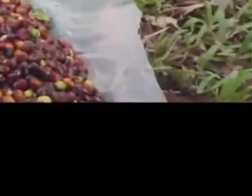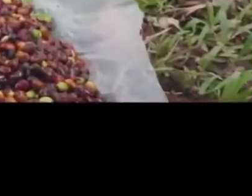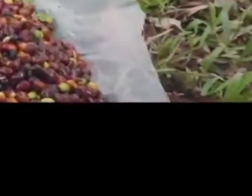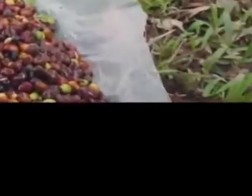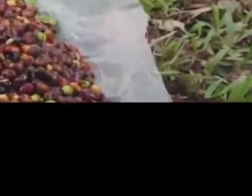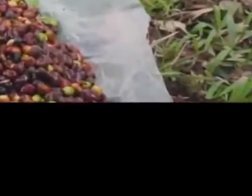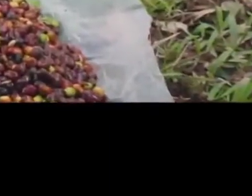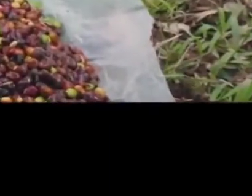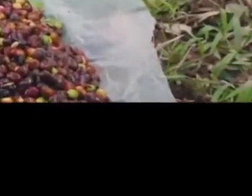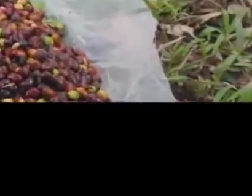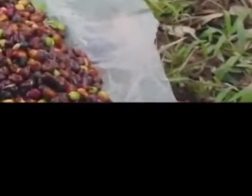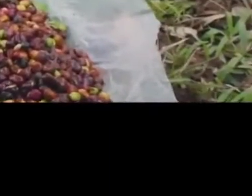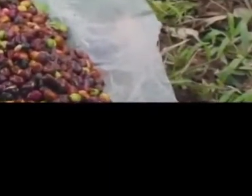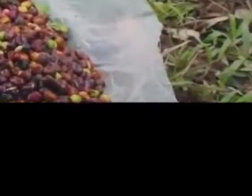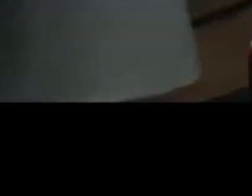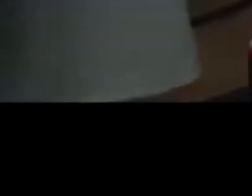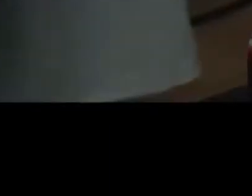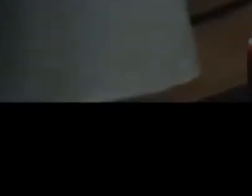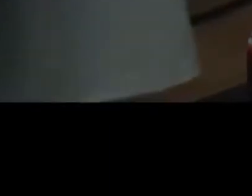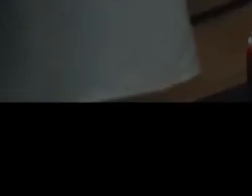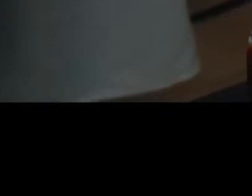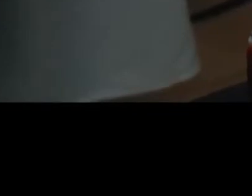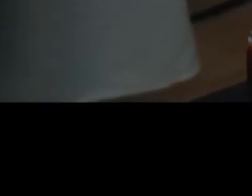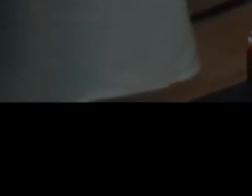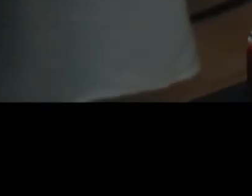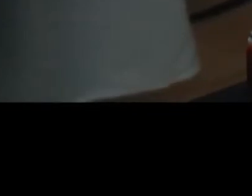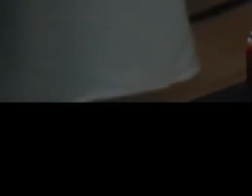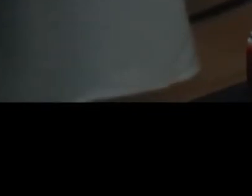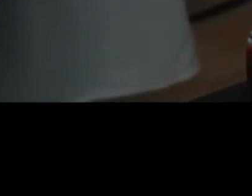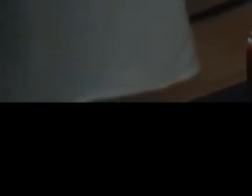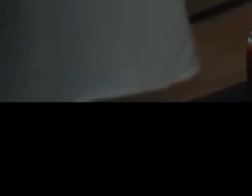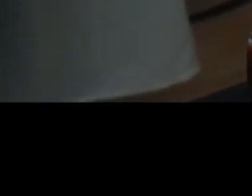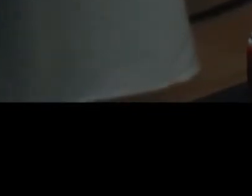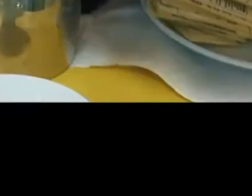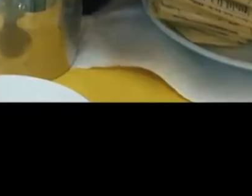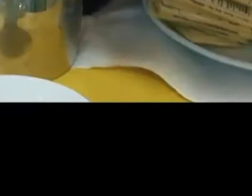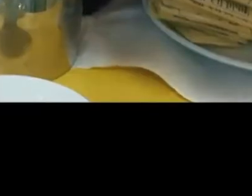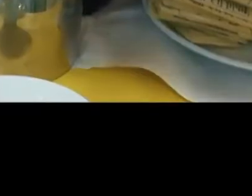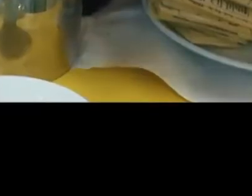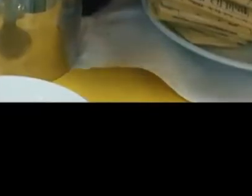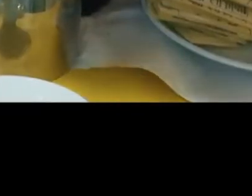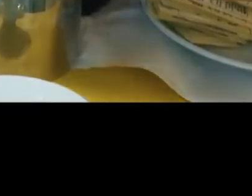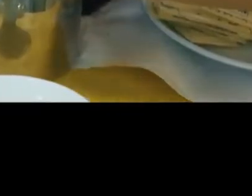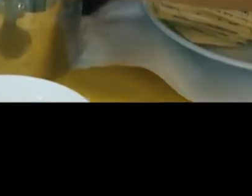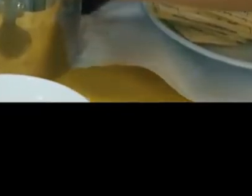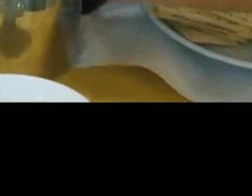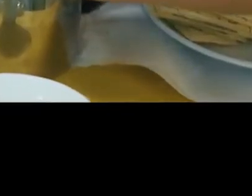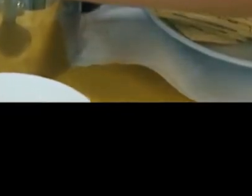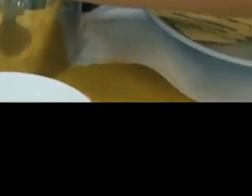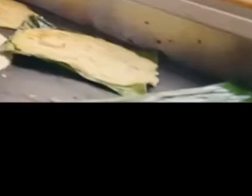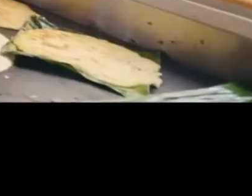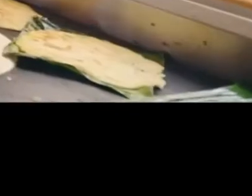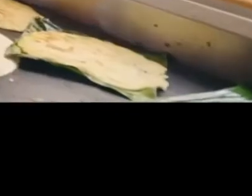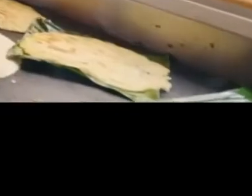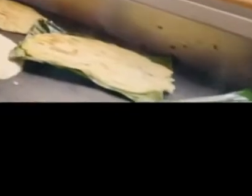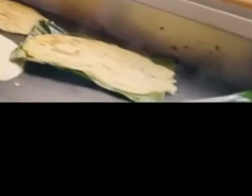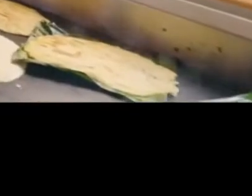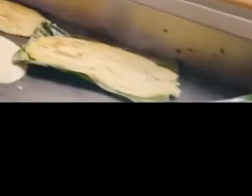Han estado en los campeonatos mundiales de barismo, han ganado muchísimas tazas de la excelencia, la taza de oro.